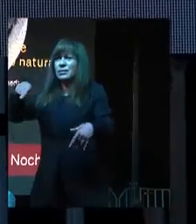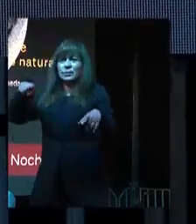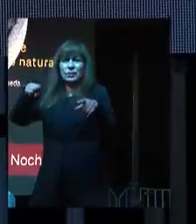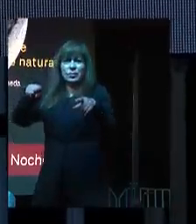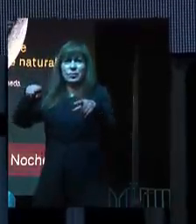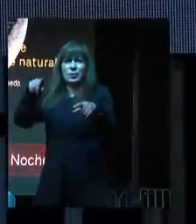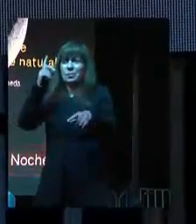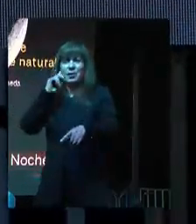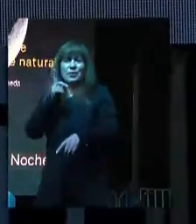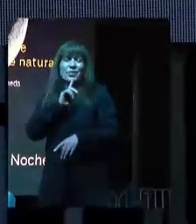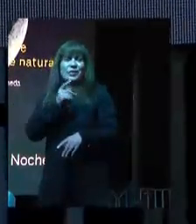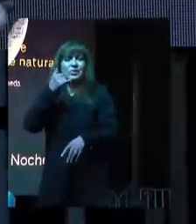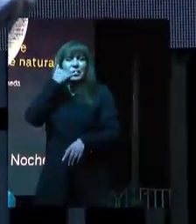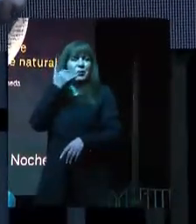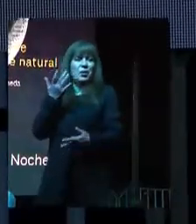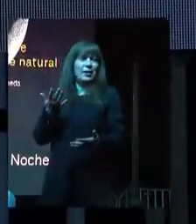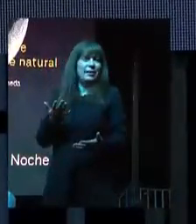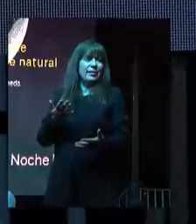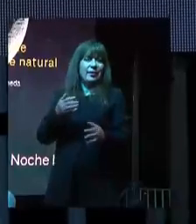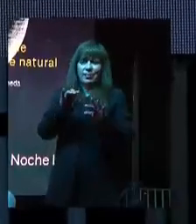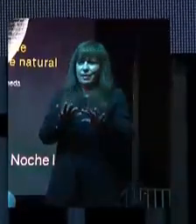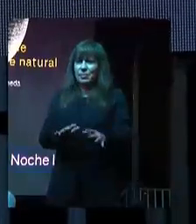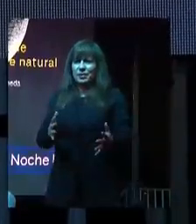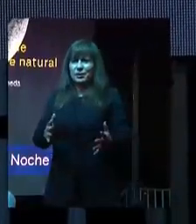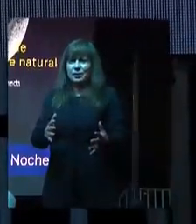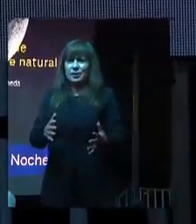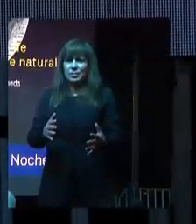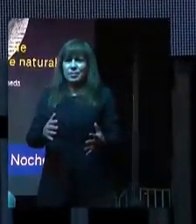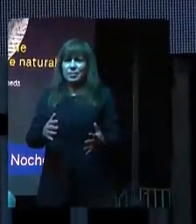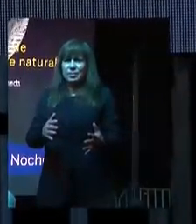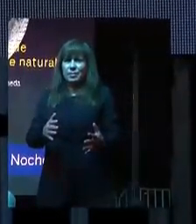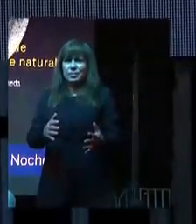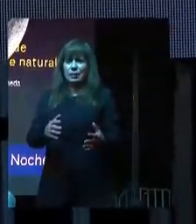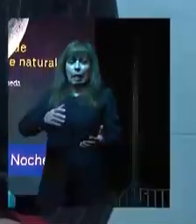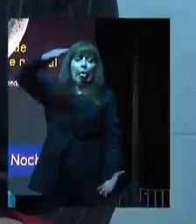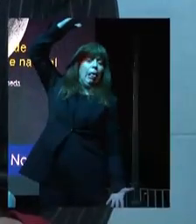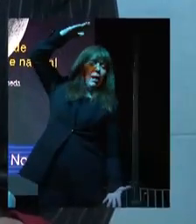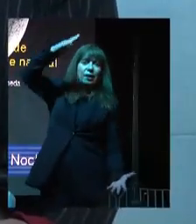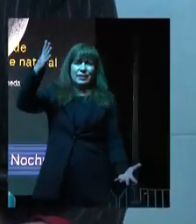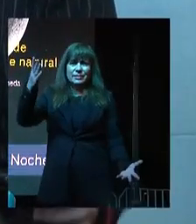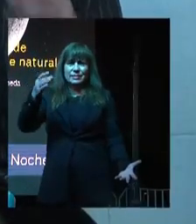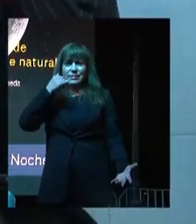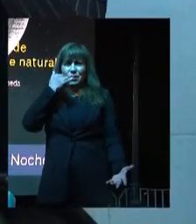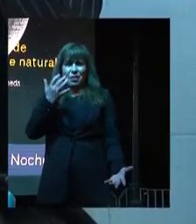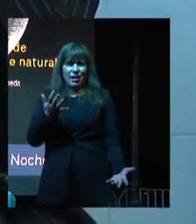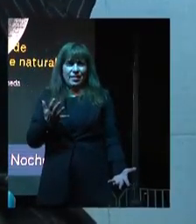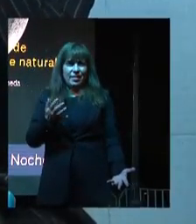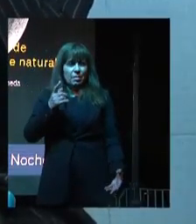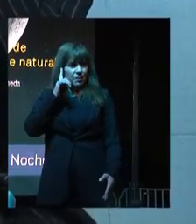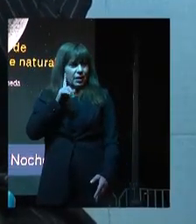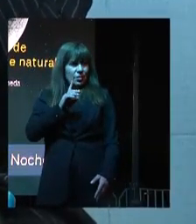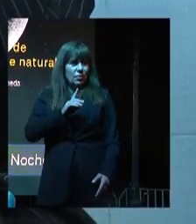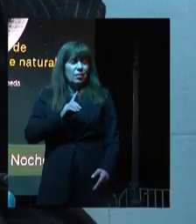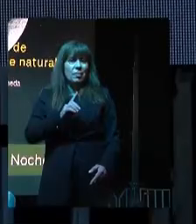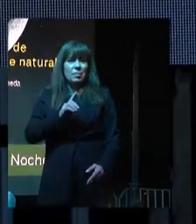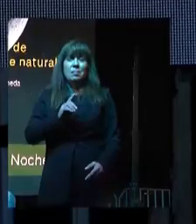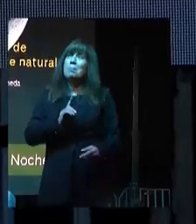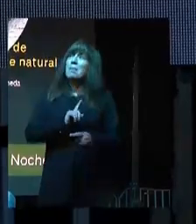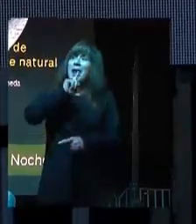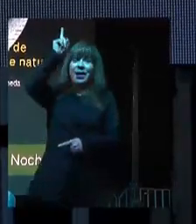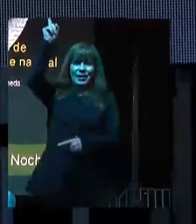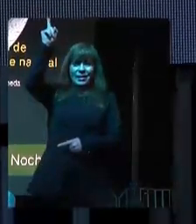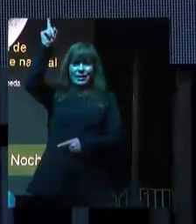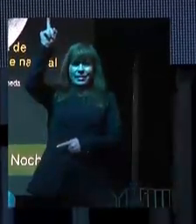un celular en el bolsillo del tamaño de un ropero de tres cuerpos. pero para ir al espacio no se podía